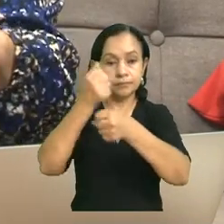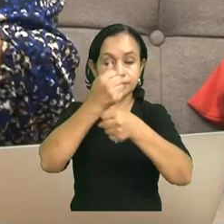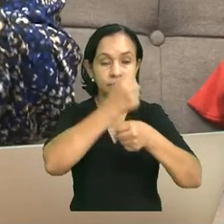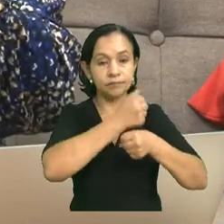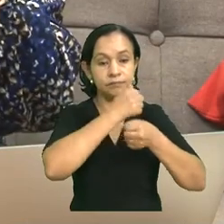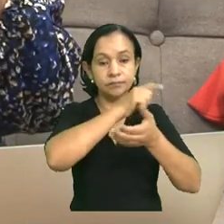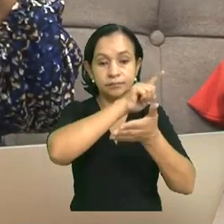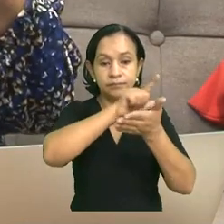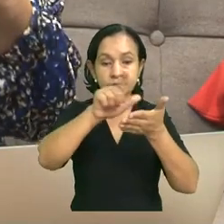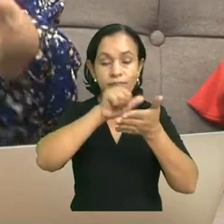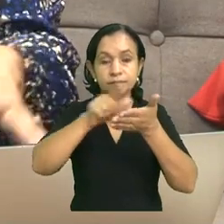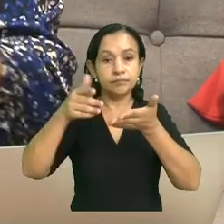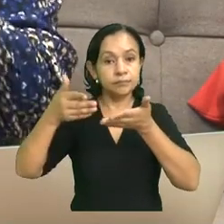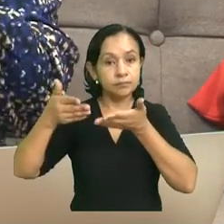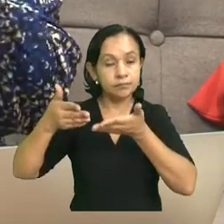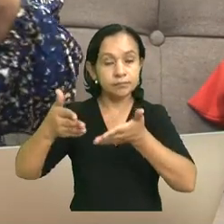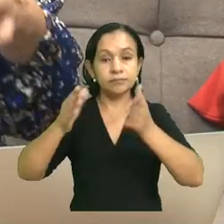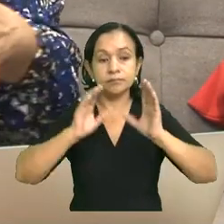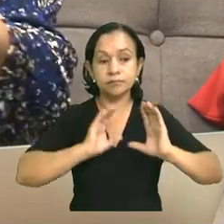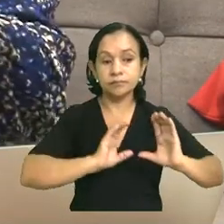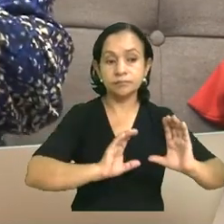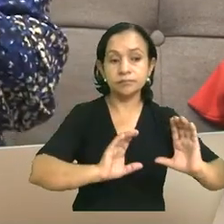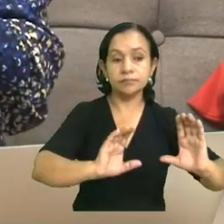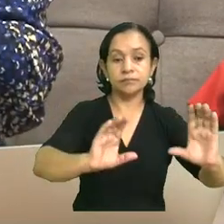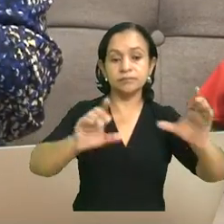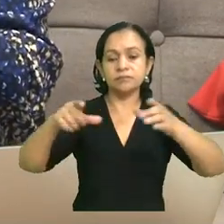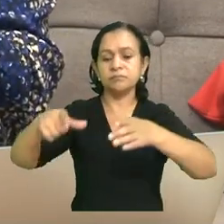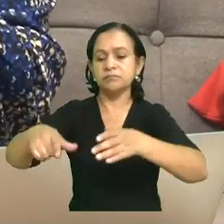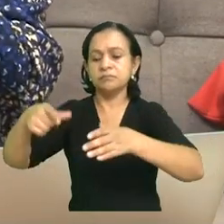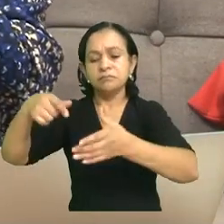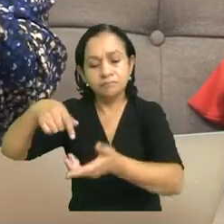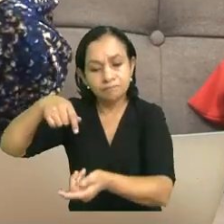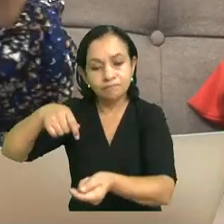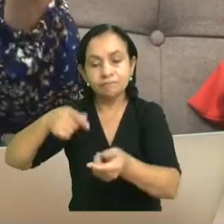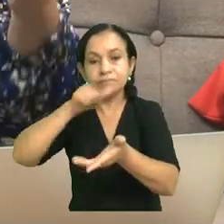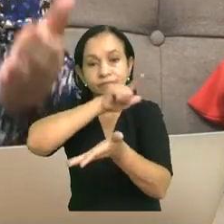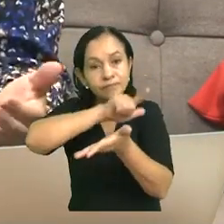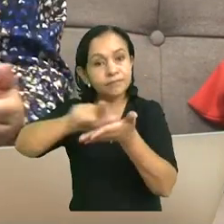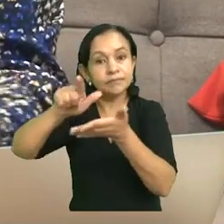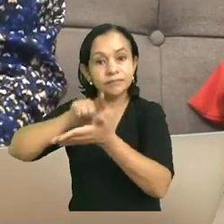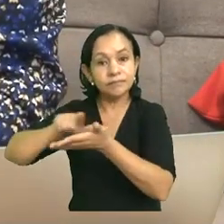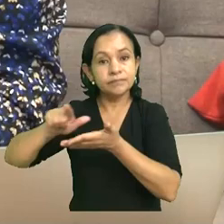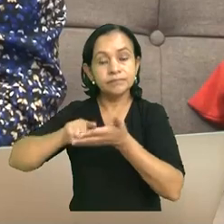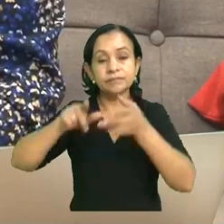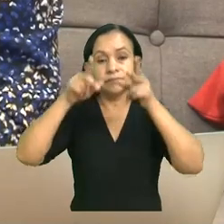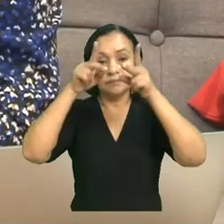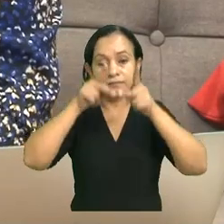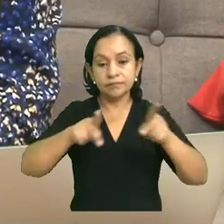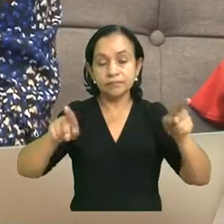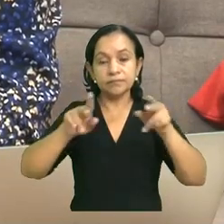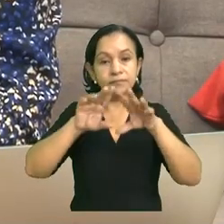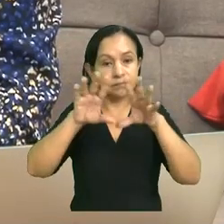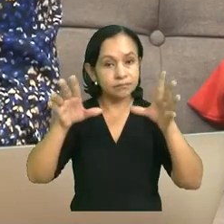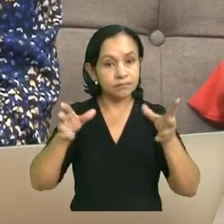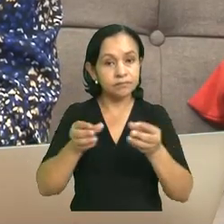los cauces, de las calles, de los manjoles, y ahí va, es realmente un plan integral